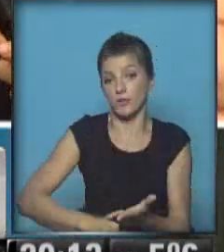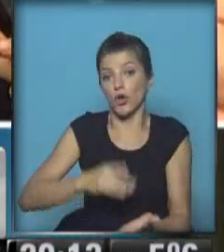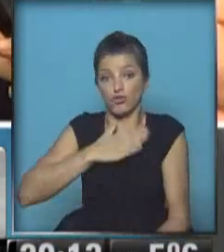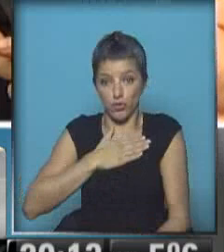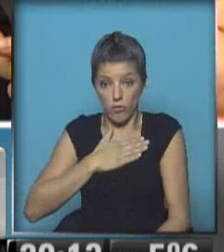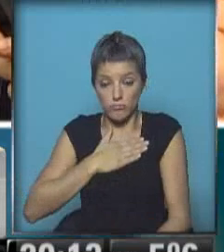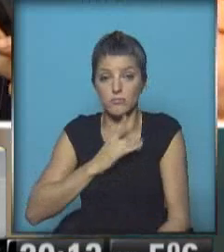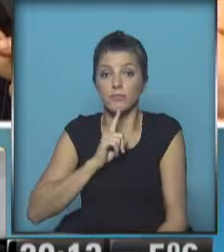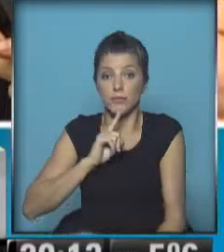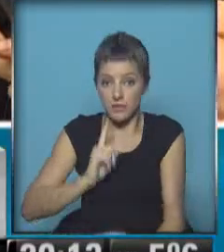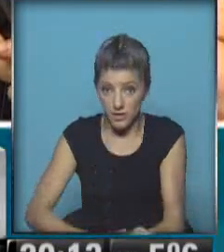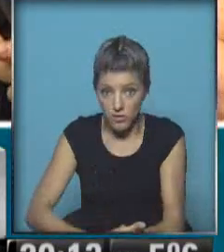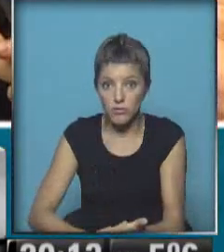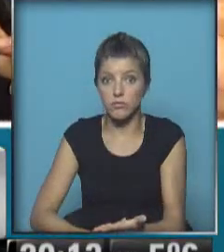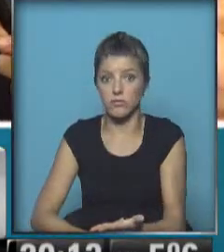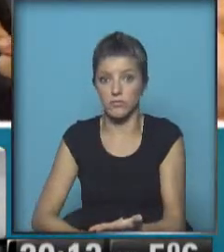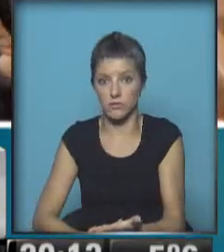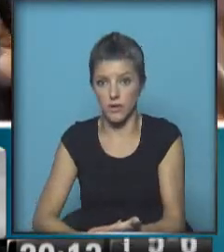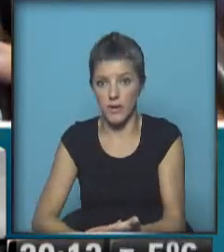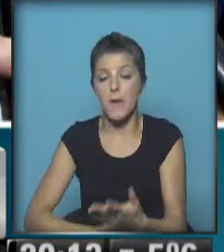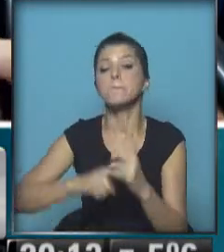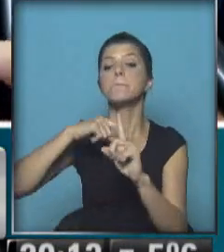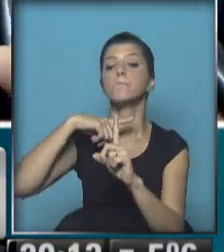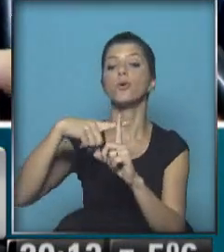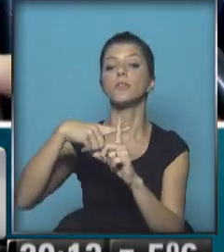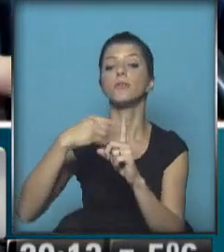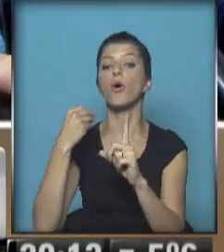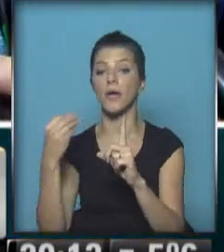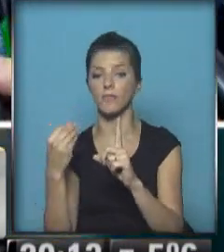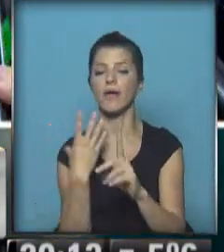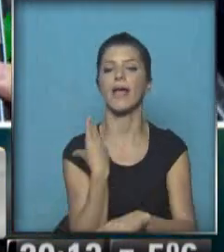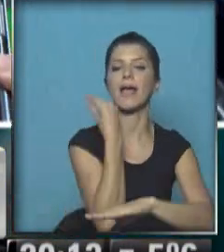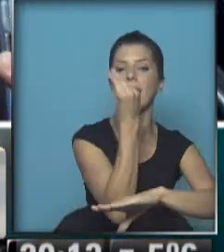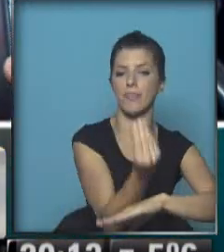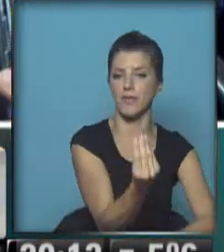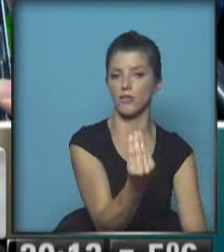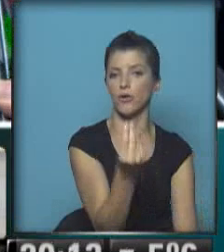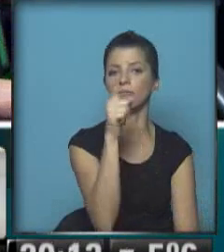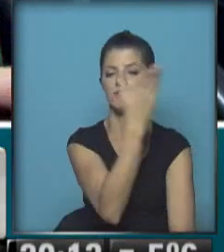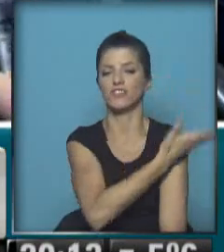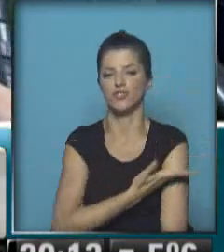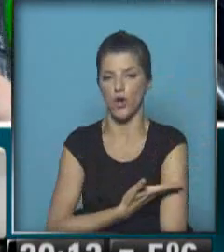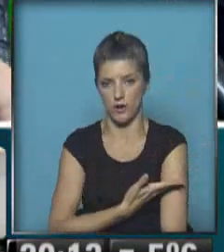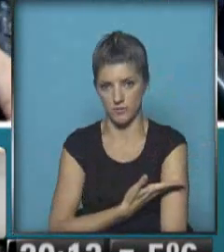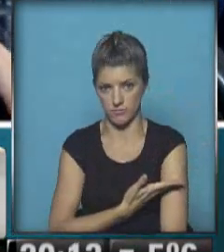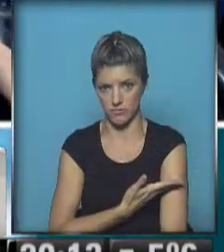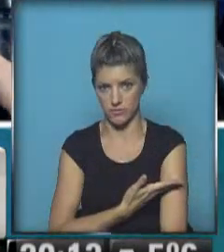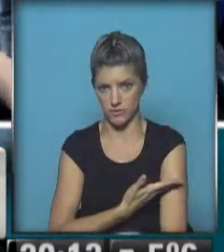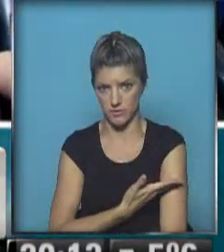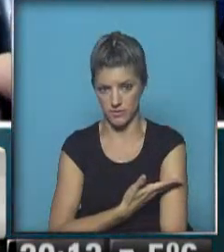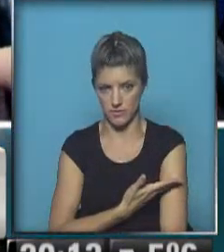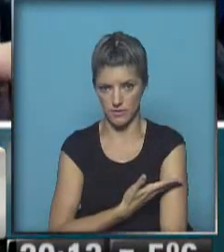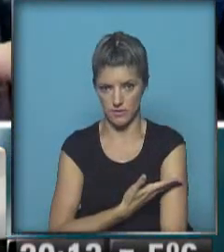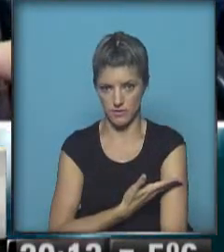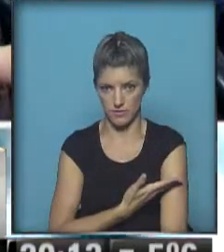menos que es más positiva la candidatura de cioli con